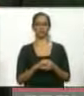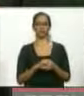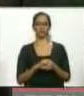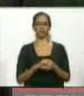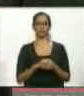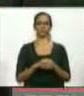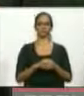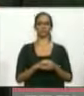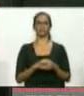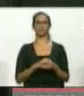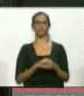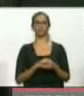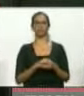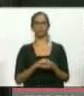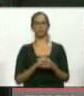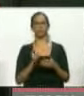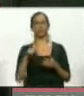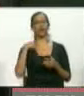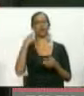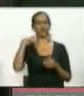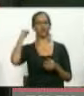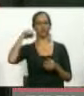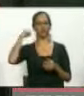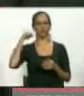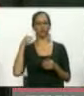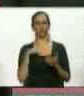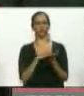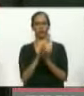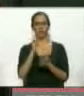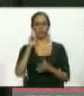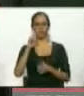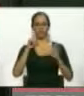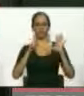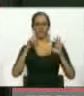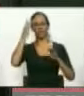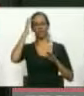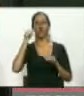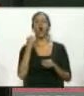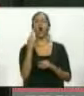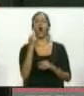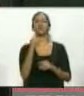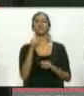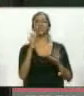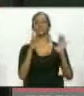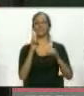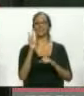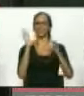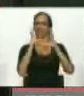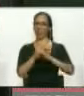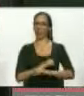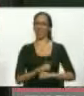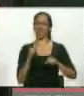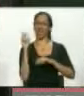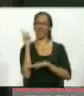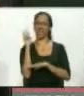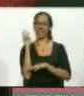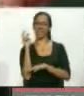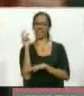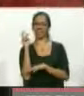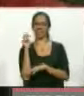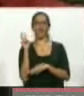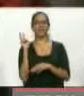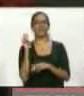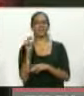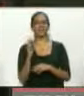alliegro miren vamos con el otro vídeo la cosa a propósito del 27 de febrero si yo sé de la noche es viernes el